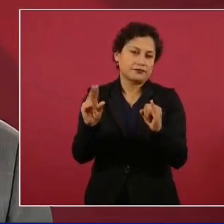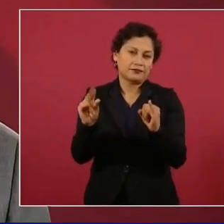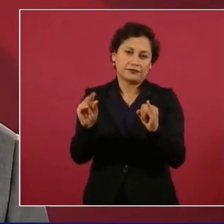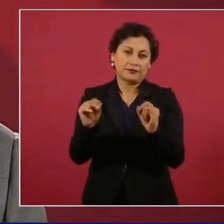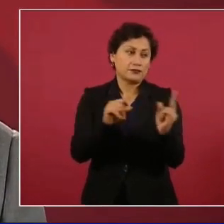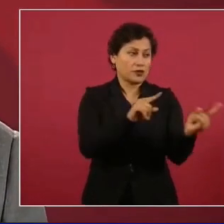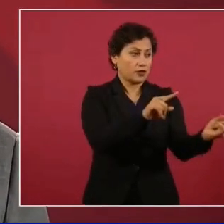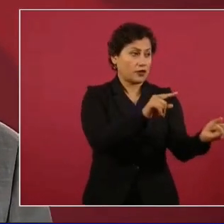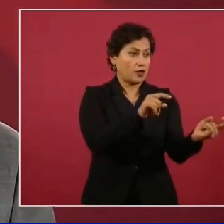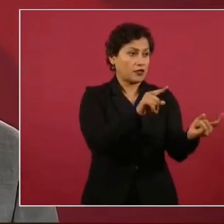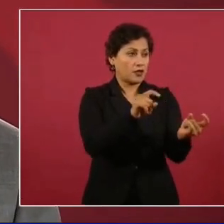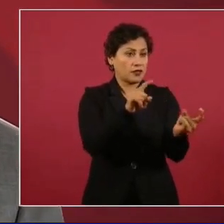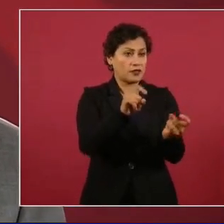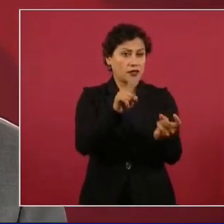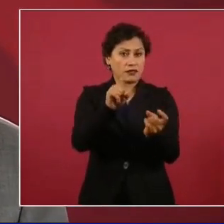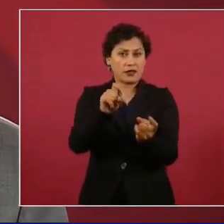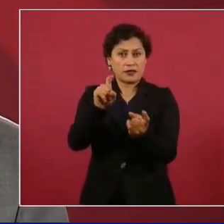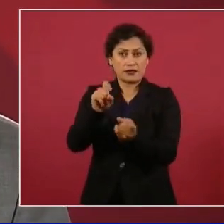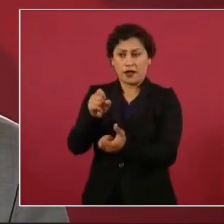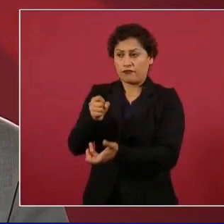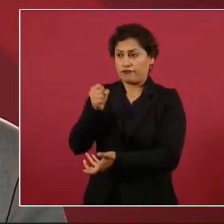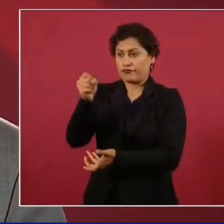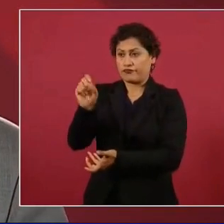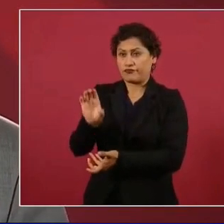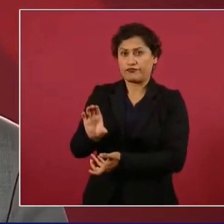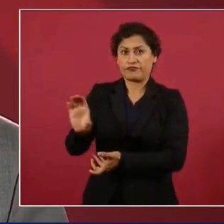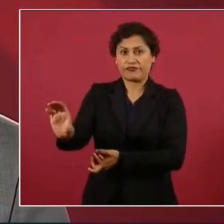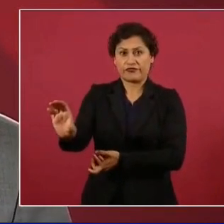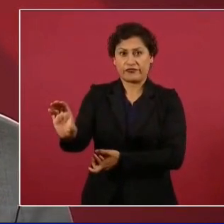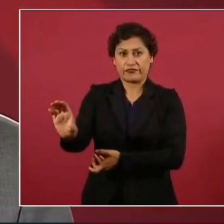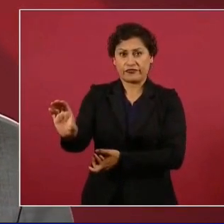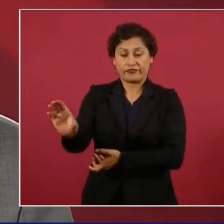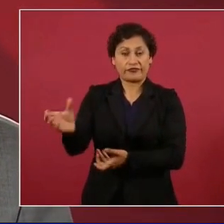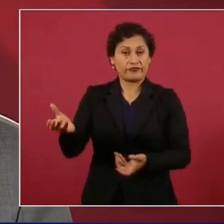no de los grupos de intereses que defienden.